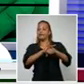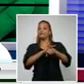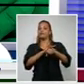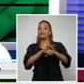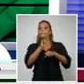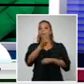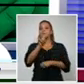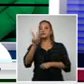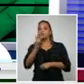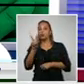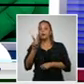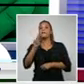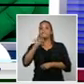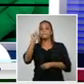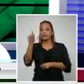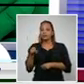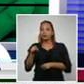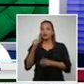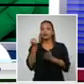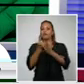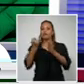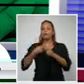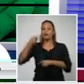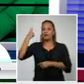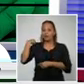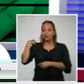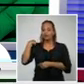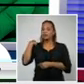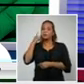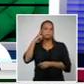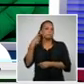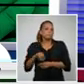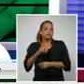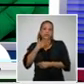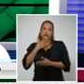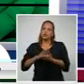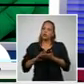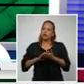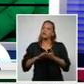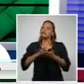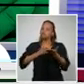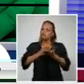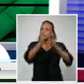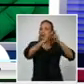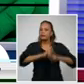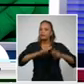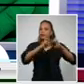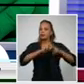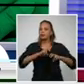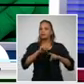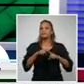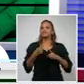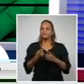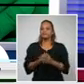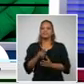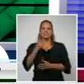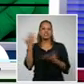personas que se diagnosticaron ayer con COVID-19 y no se había podido precisar cuál era su fuente de